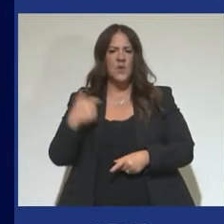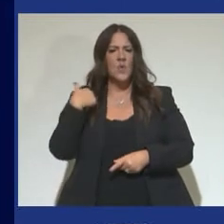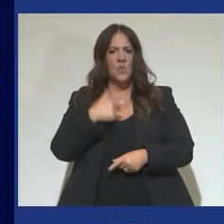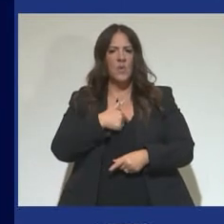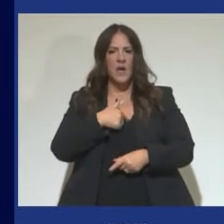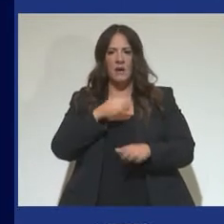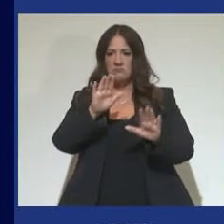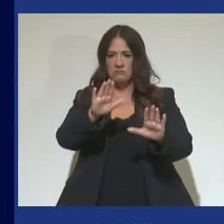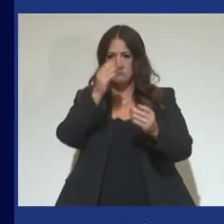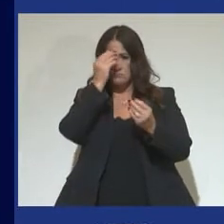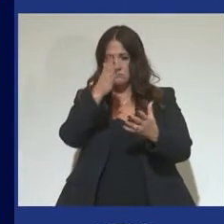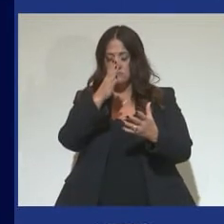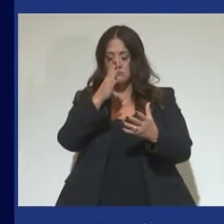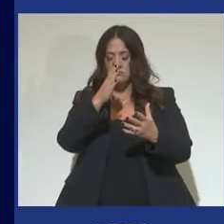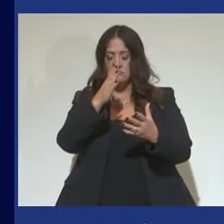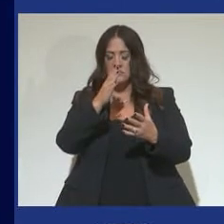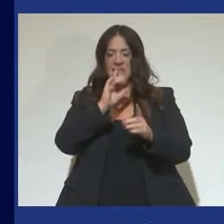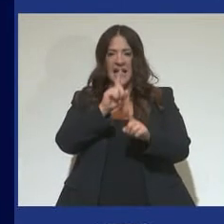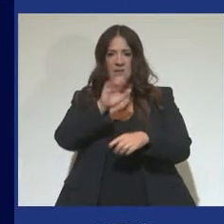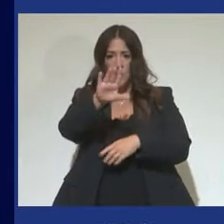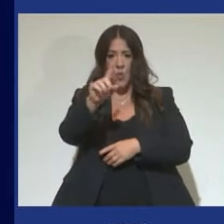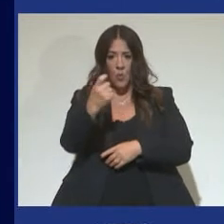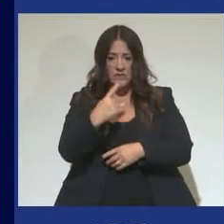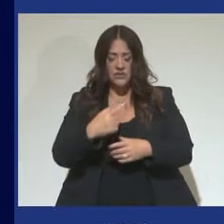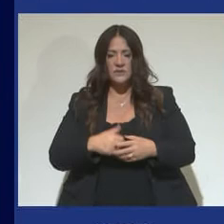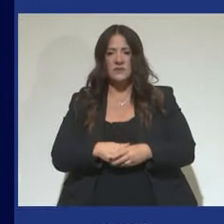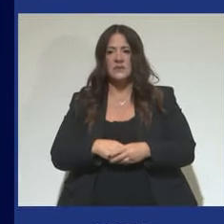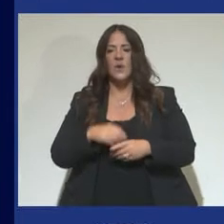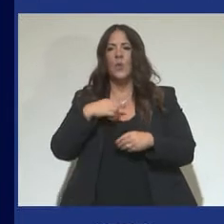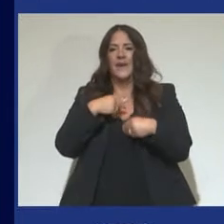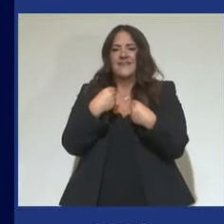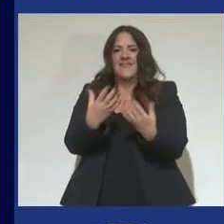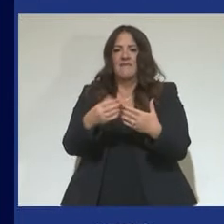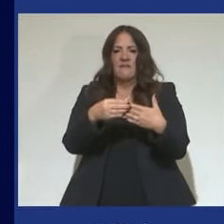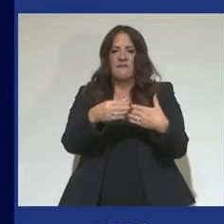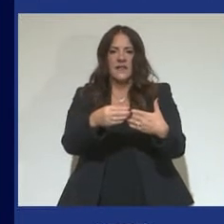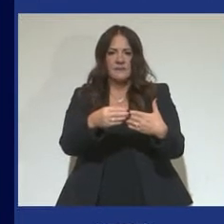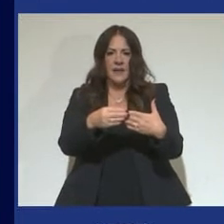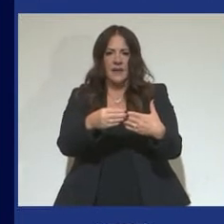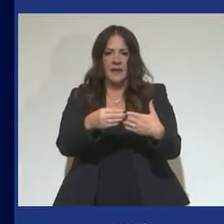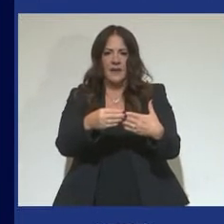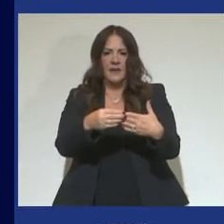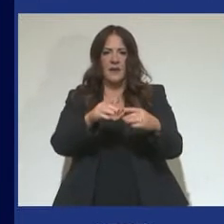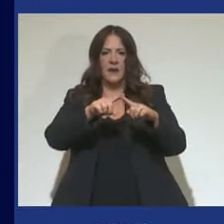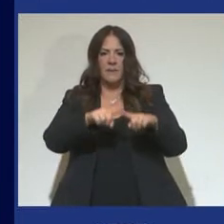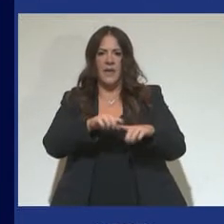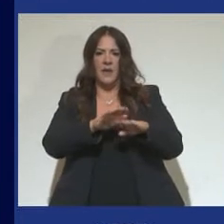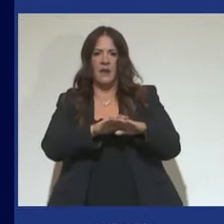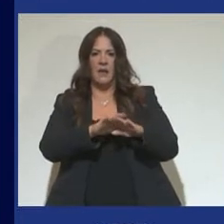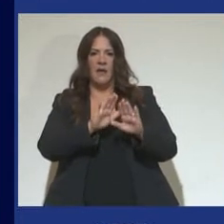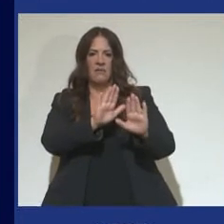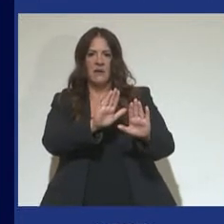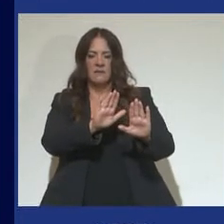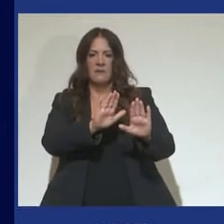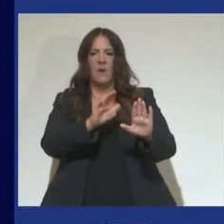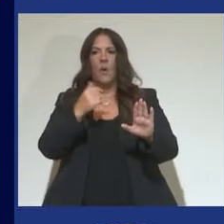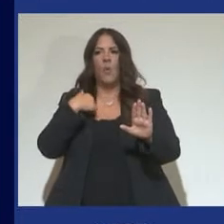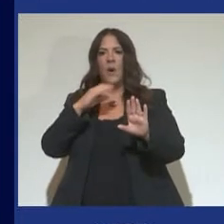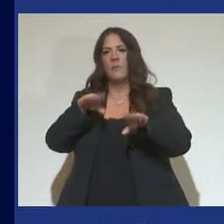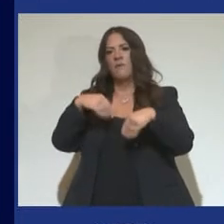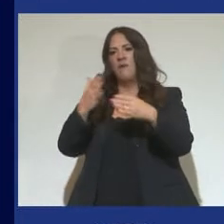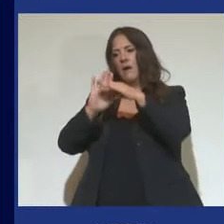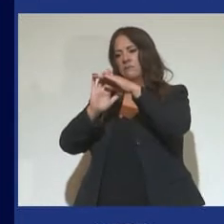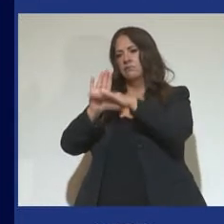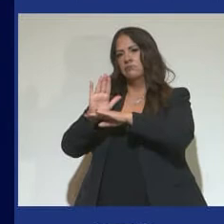transparencia y va directamente a su pregunta le estamos permitiendo cierta flexibilidad basados en la orden de salud que